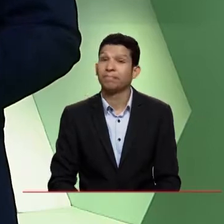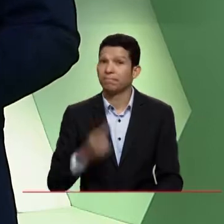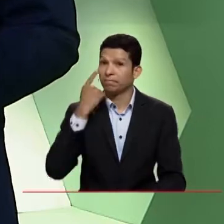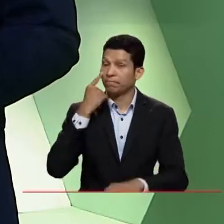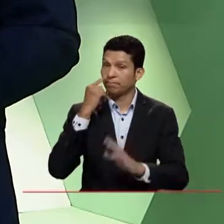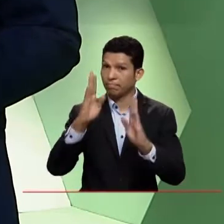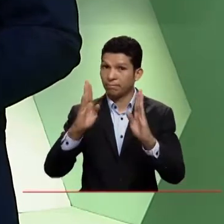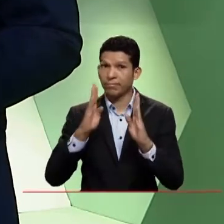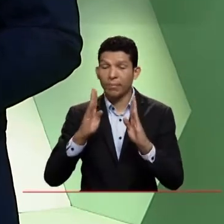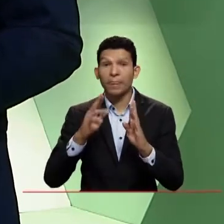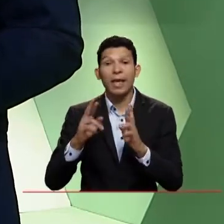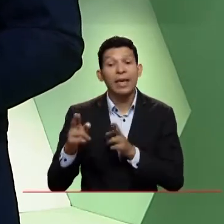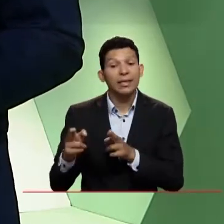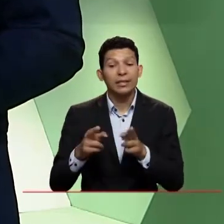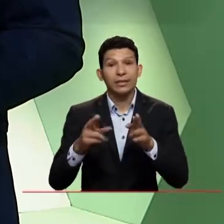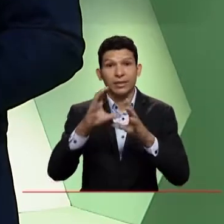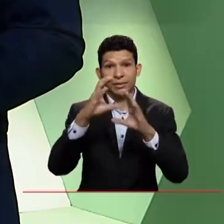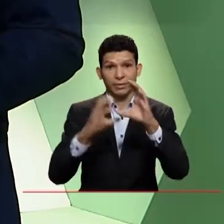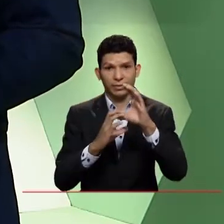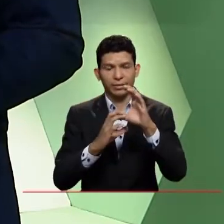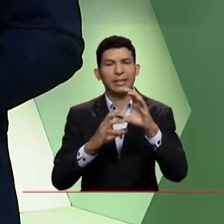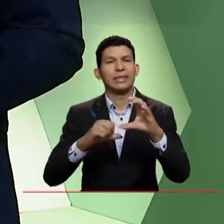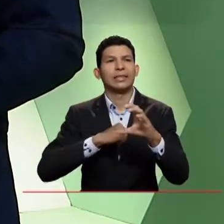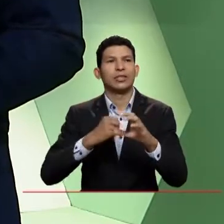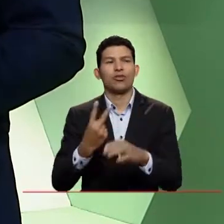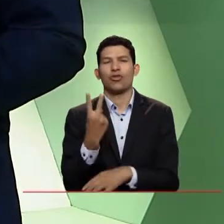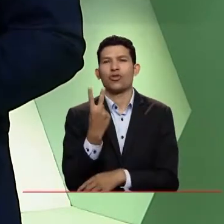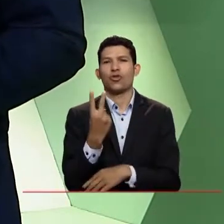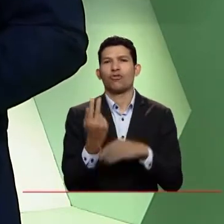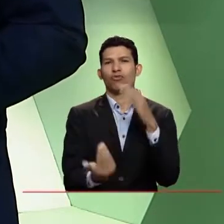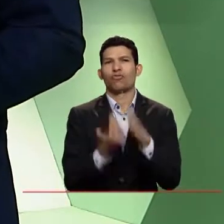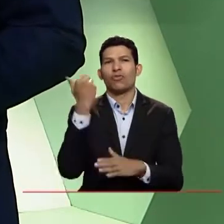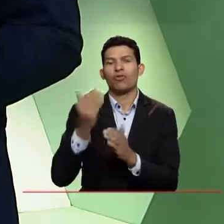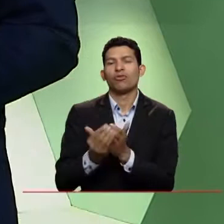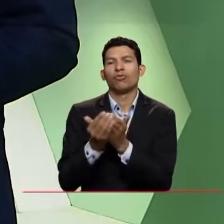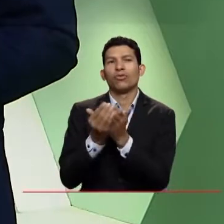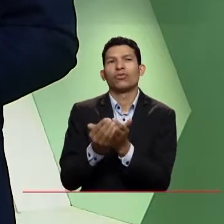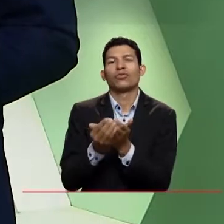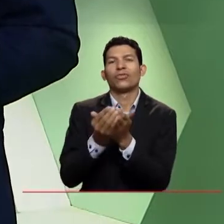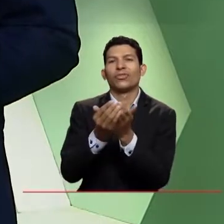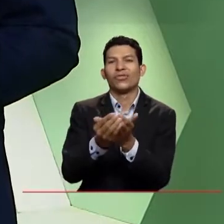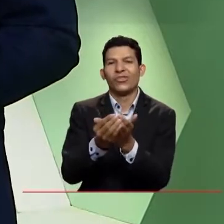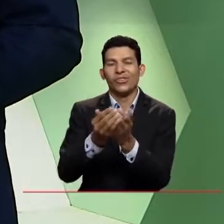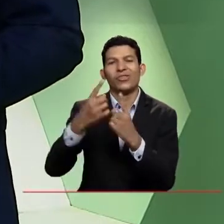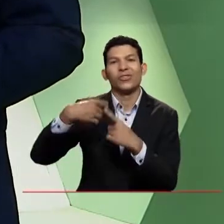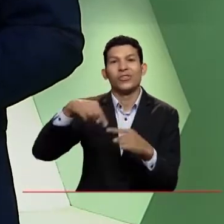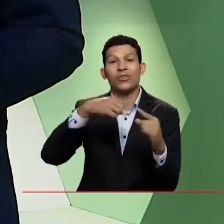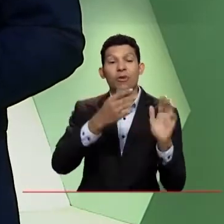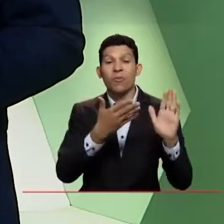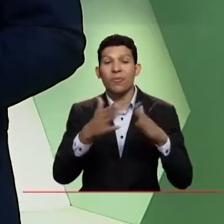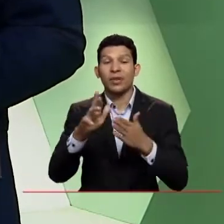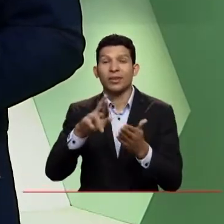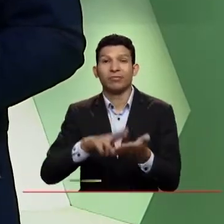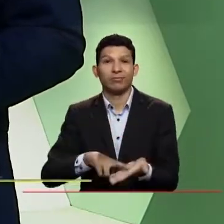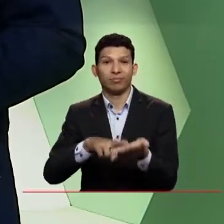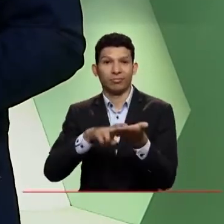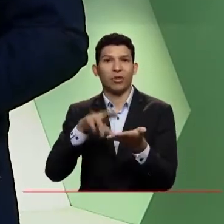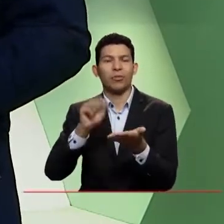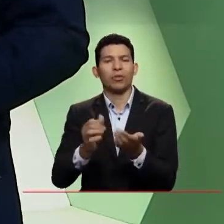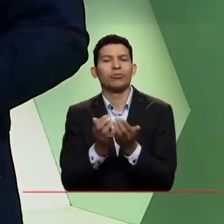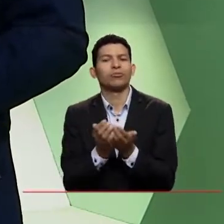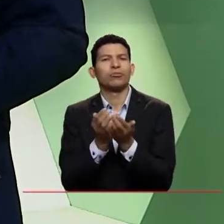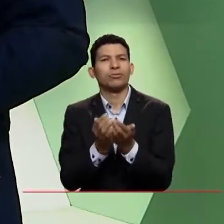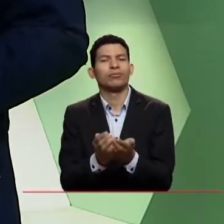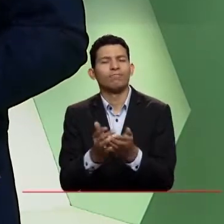Y mucha atención porque el río Cauca contará con dos muelles turísticos como parte de un plan para recuperar su navegabilidad y fomentar